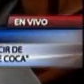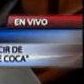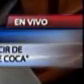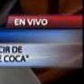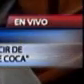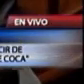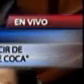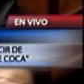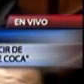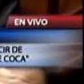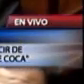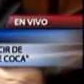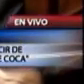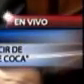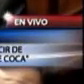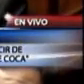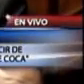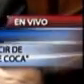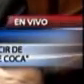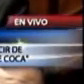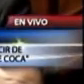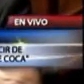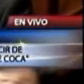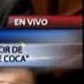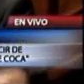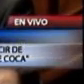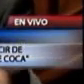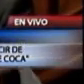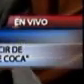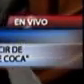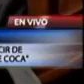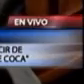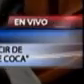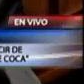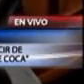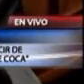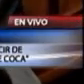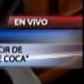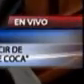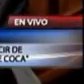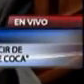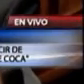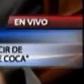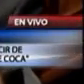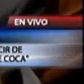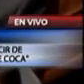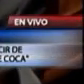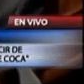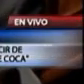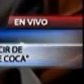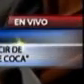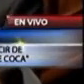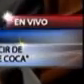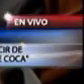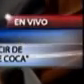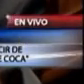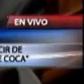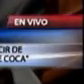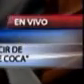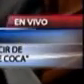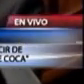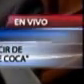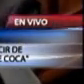Y nosotros hemos creído conveniente que los tres espacios desde donde se le puede hacer daño al narcotráfico y de